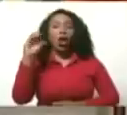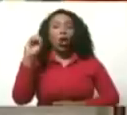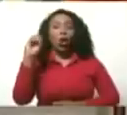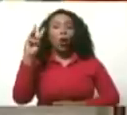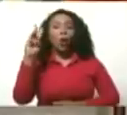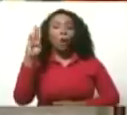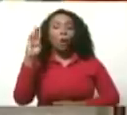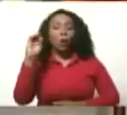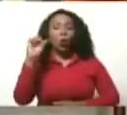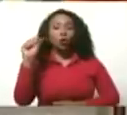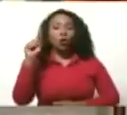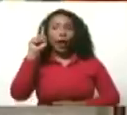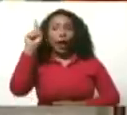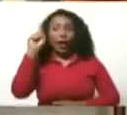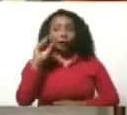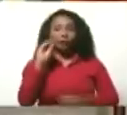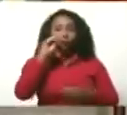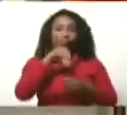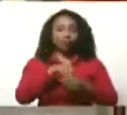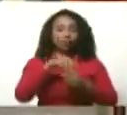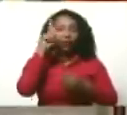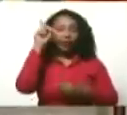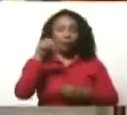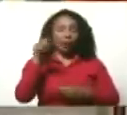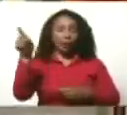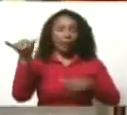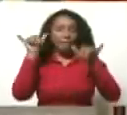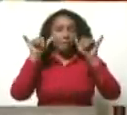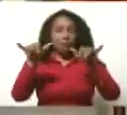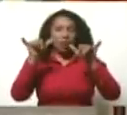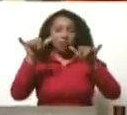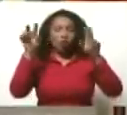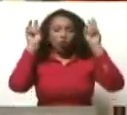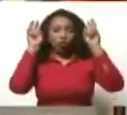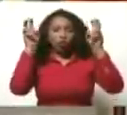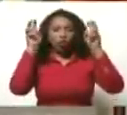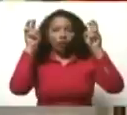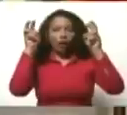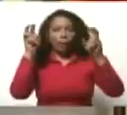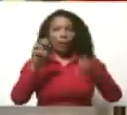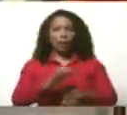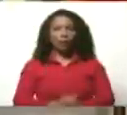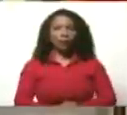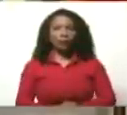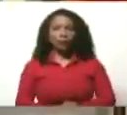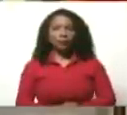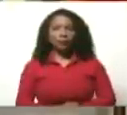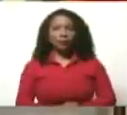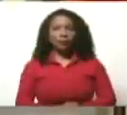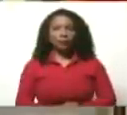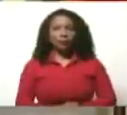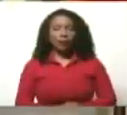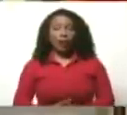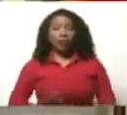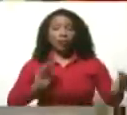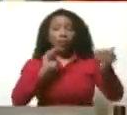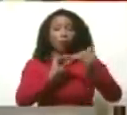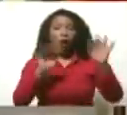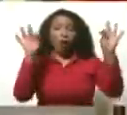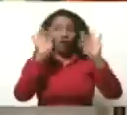Eléctrica, por su implicación en el mismo caso. Igualmente, nos vamos a